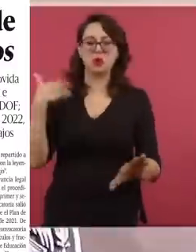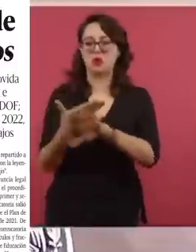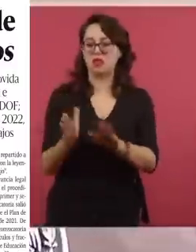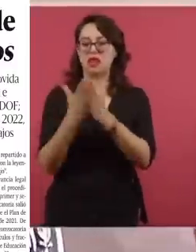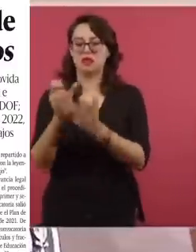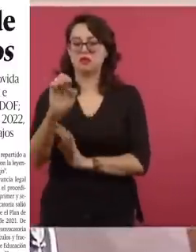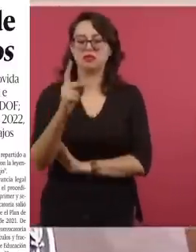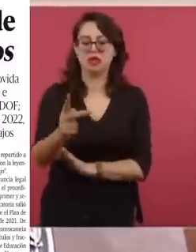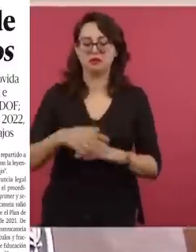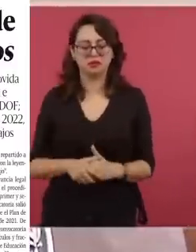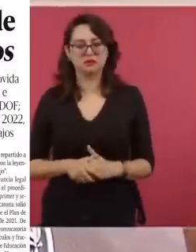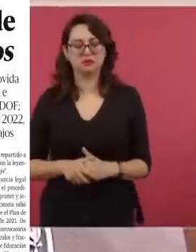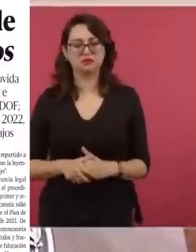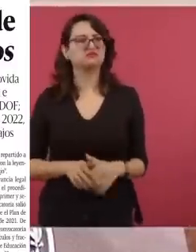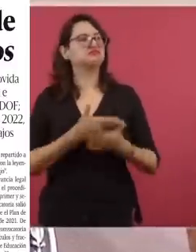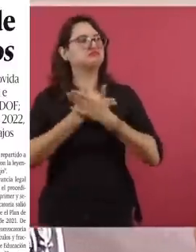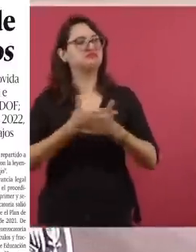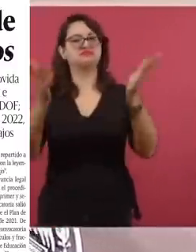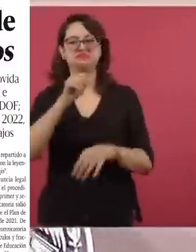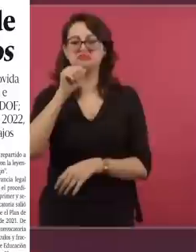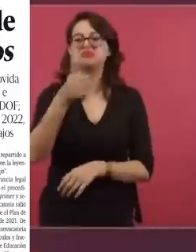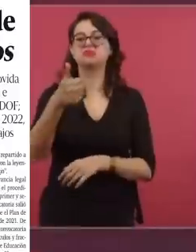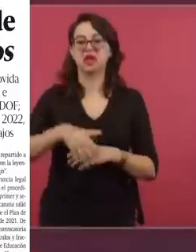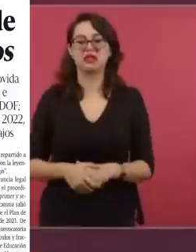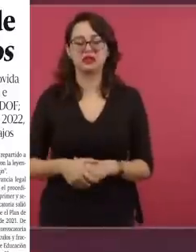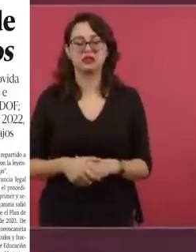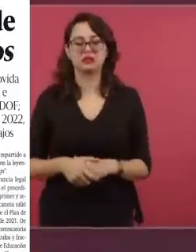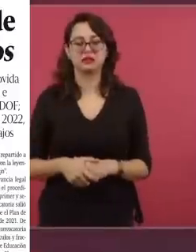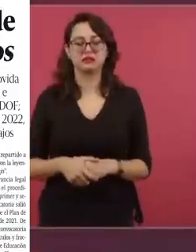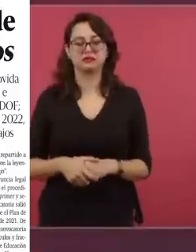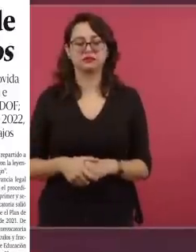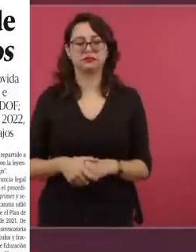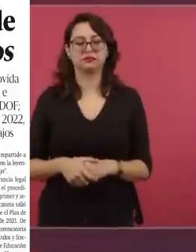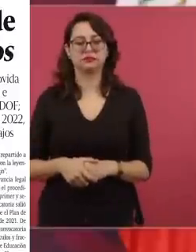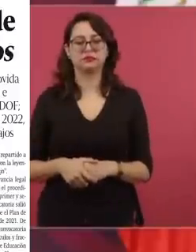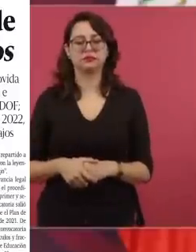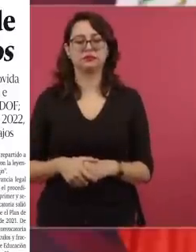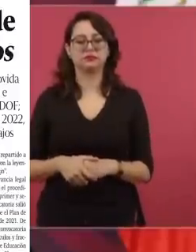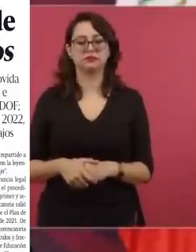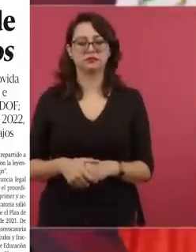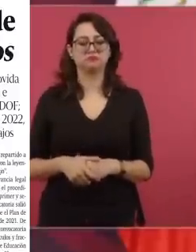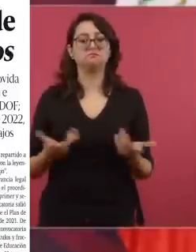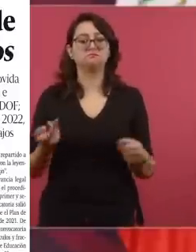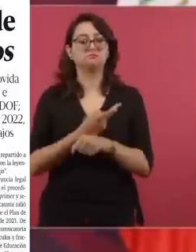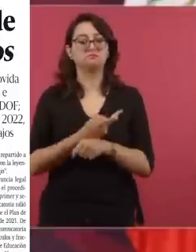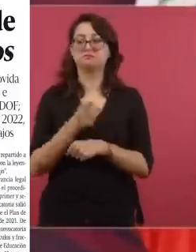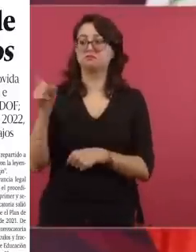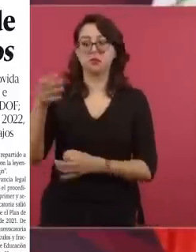controversia para que no se entreguen los libros a los niños, a los estudiantes en Chihuahua, y